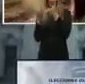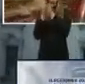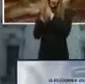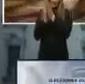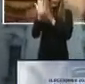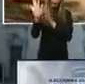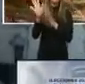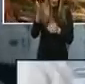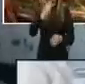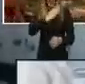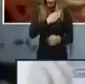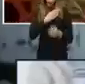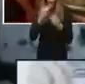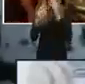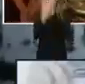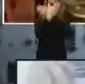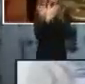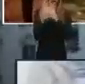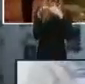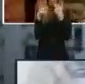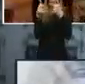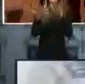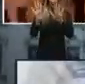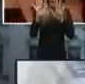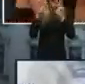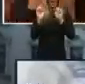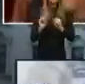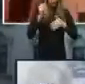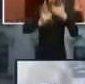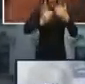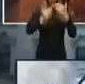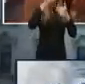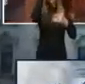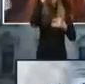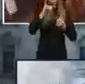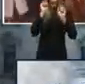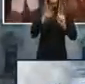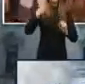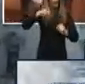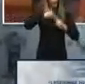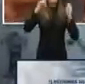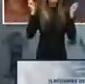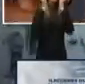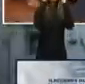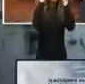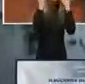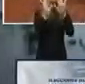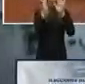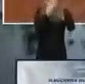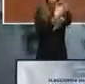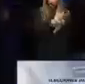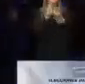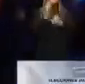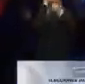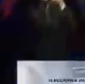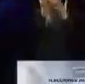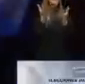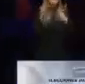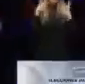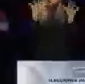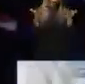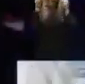y así transcurrió un día en el que nosotros hemos sido testigos y que la historia se escribe. Obviamente tiene que haber